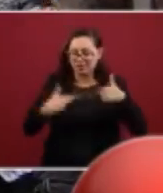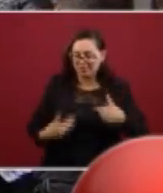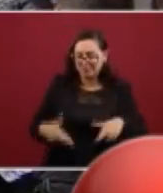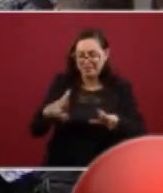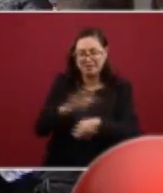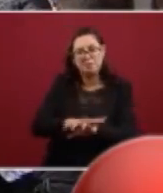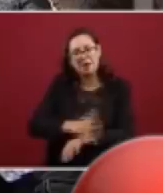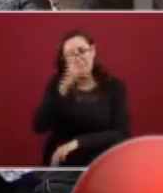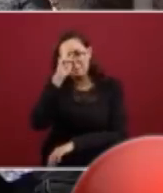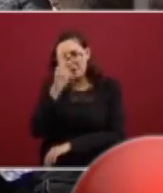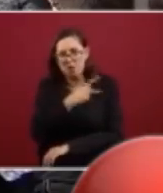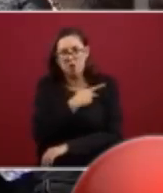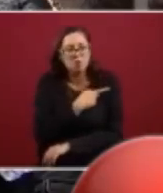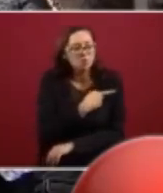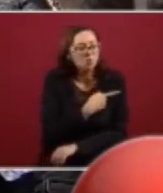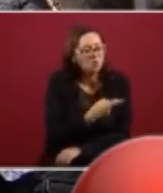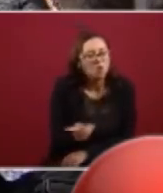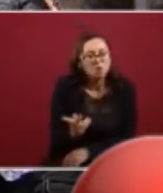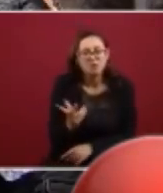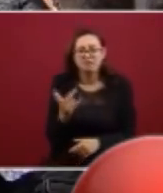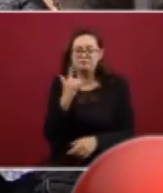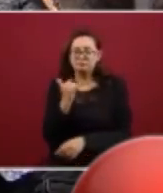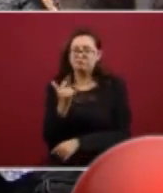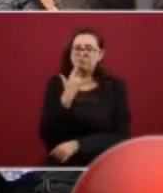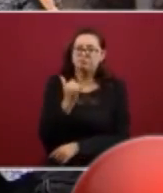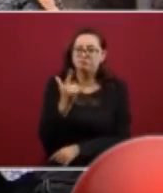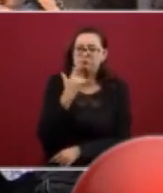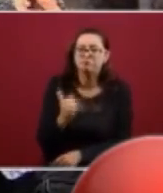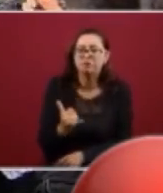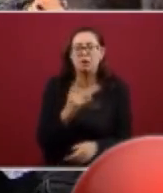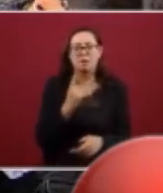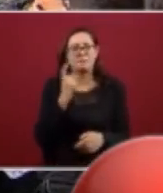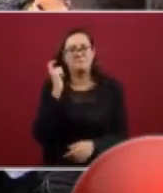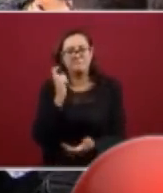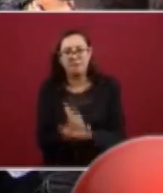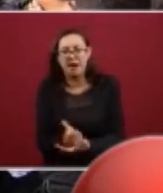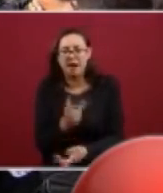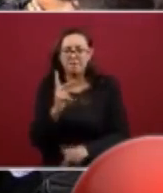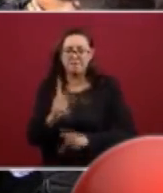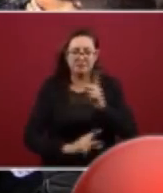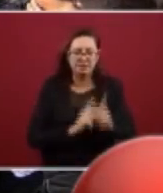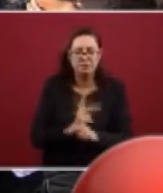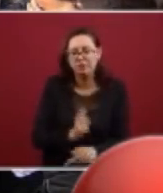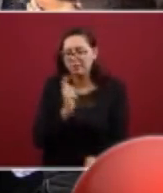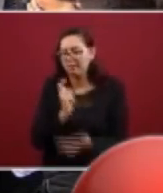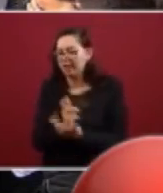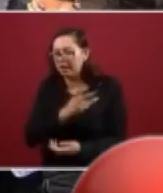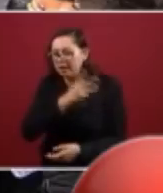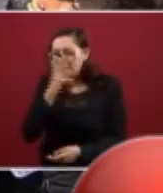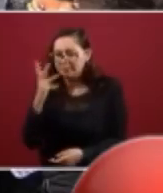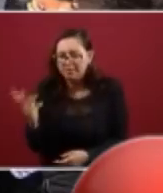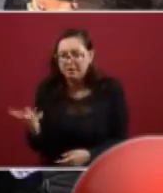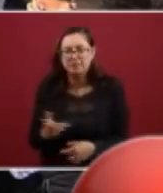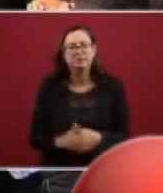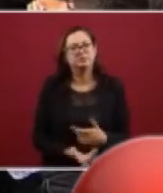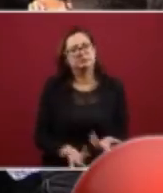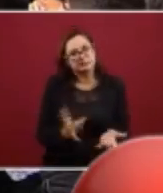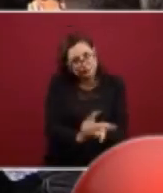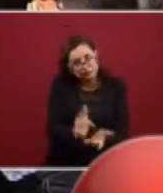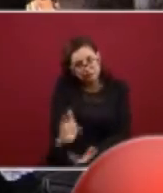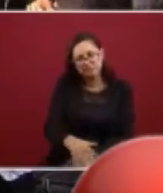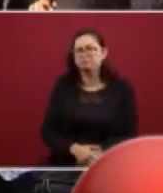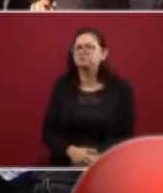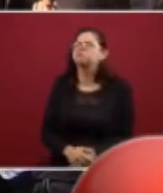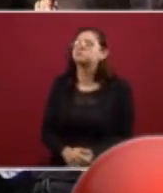más pobres, aquellos que les cuesta mucho ir a pagar un pasaporte o una matrícula. Gracias, canciller, lo escucho. No, gracias a ti.